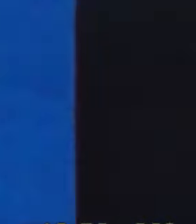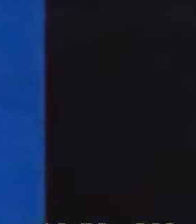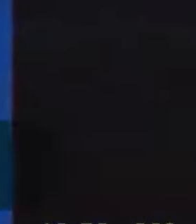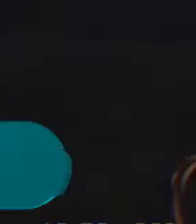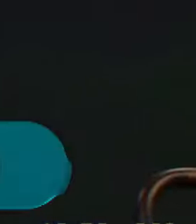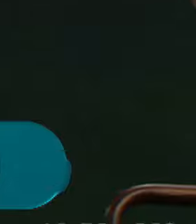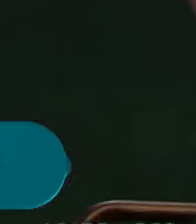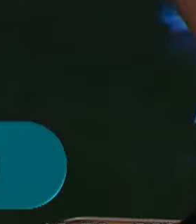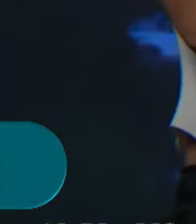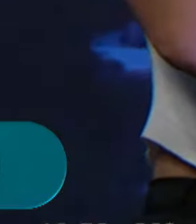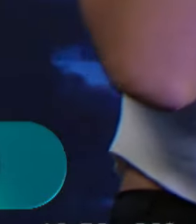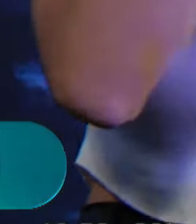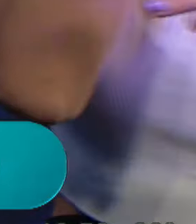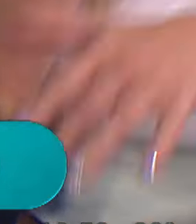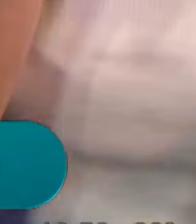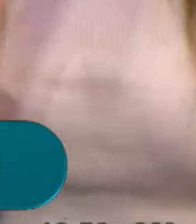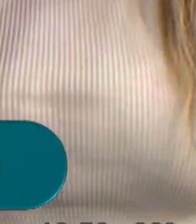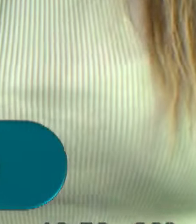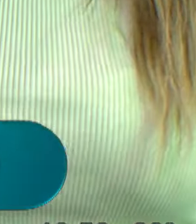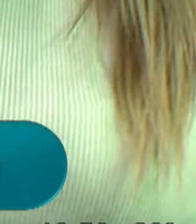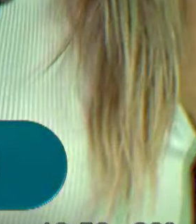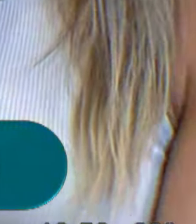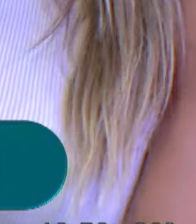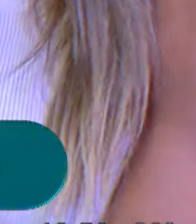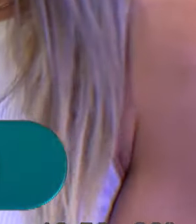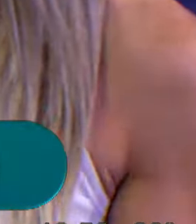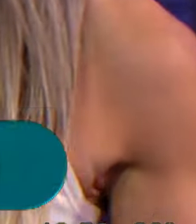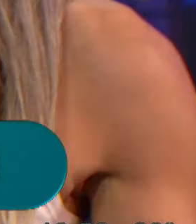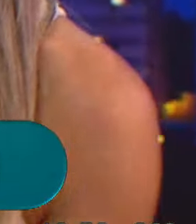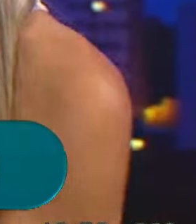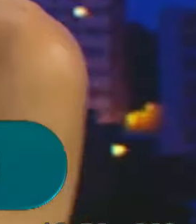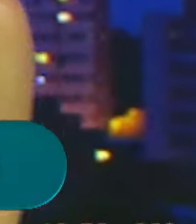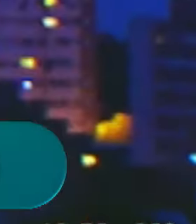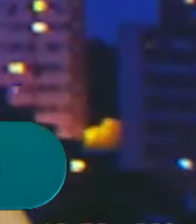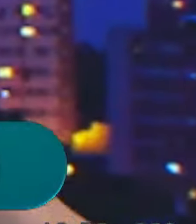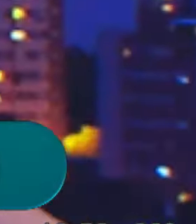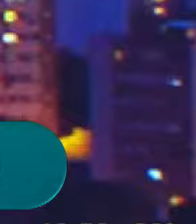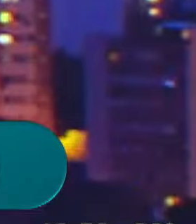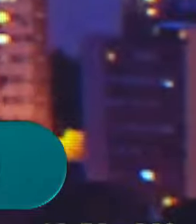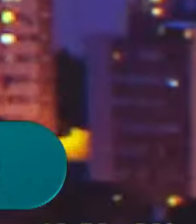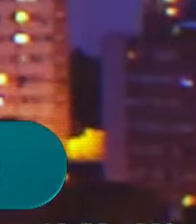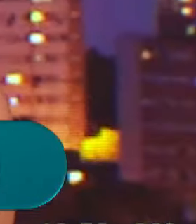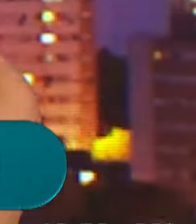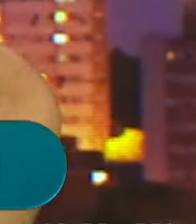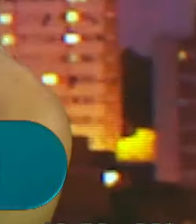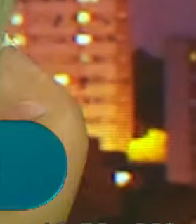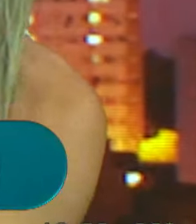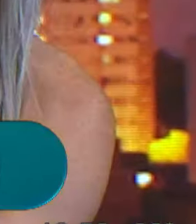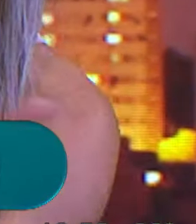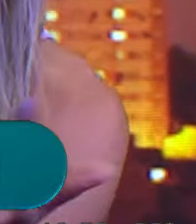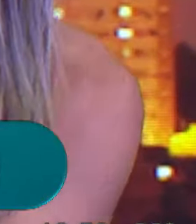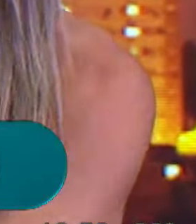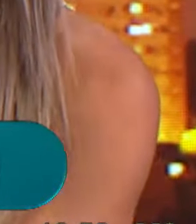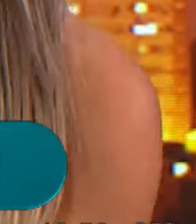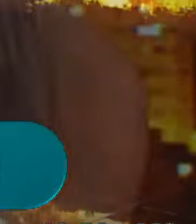tenía flotando, pero de repente lo que te gustaba te resulta diferente. Y ahora en las peleas yo te